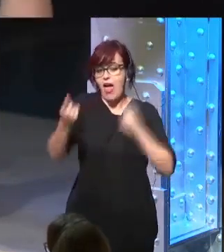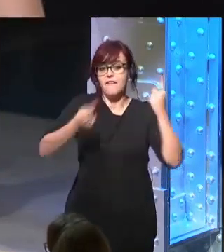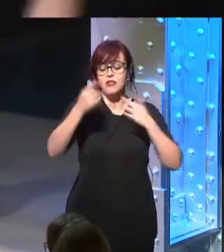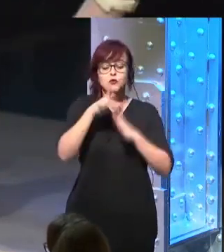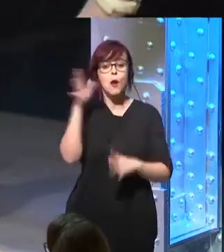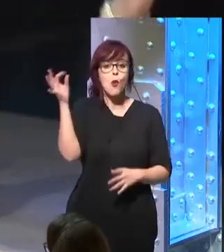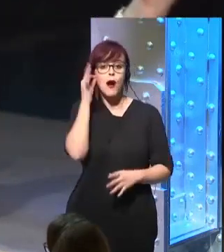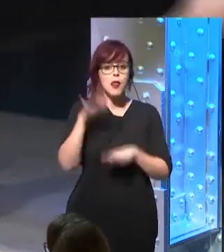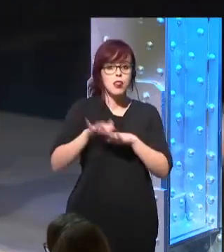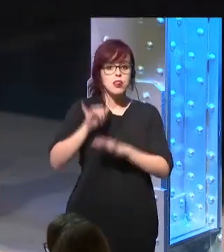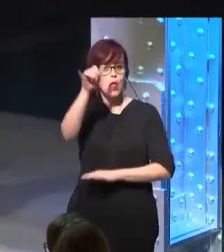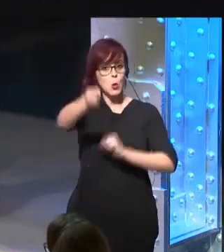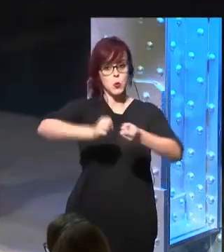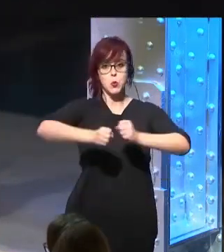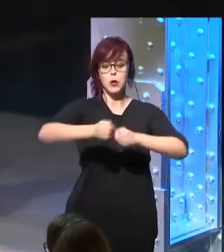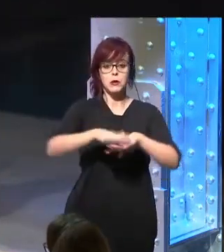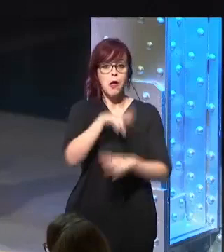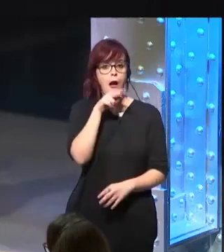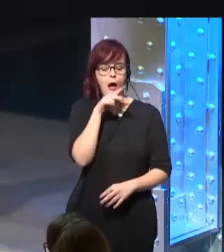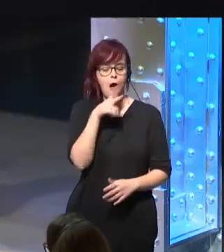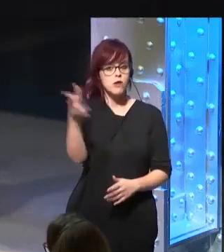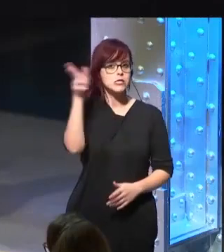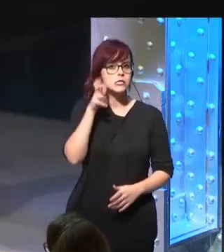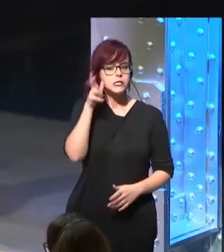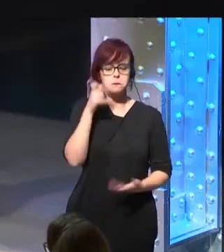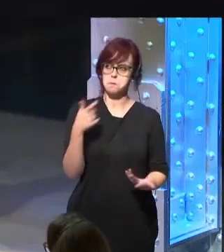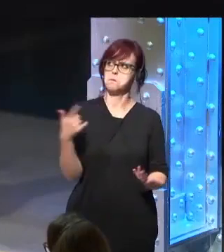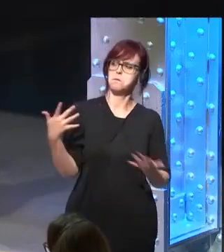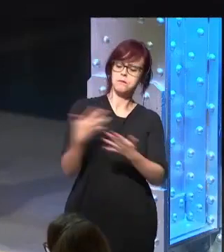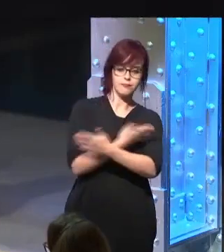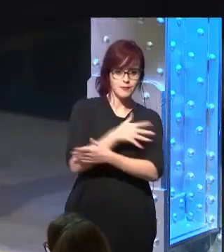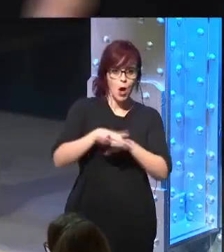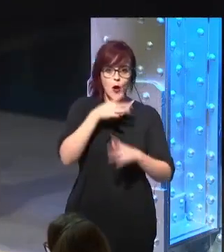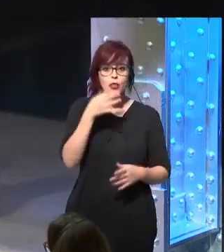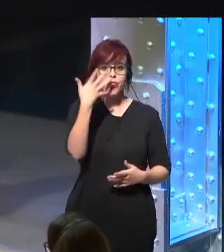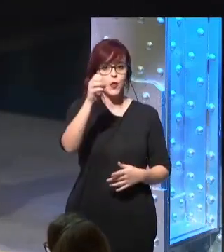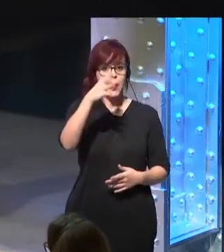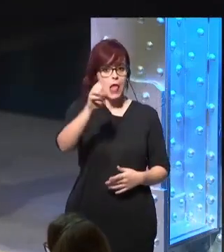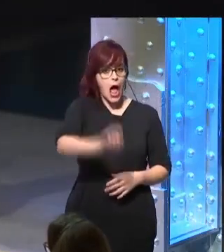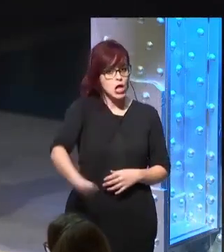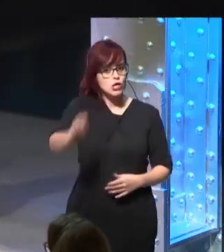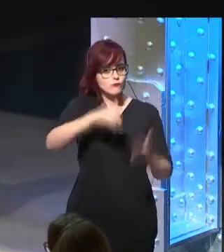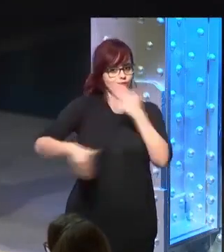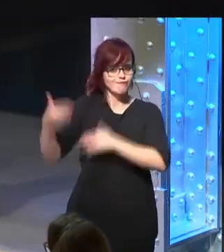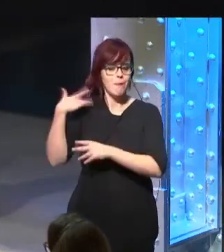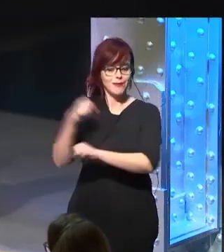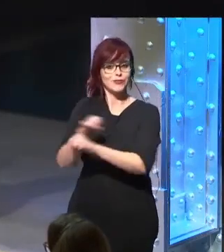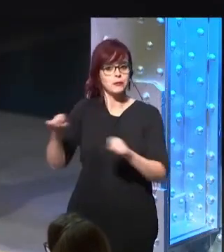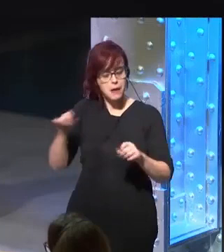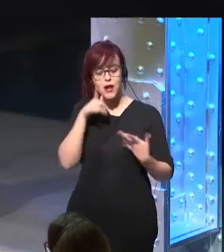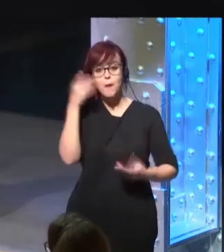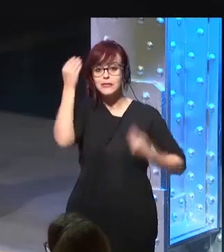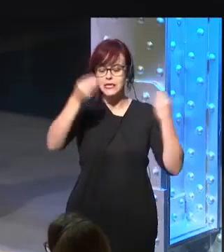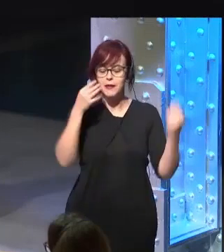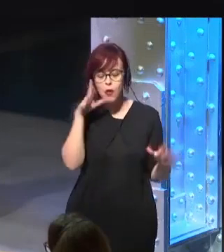una mujer que vuela un avión y está hablándote, y esto habría sido imposible hace 50 años. Eso fue el pensamiento, pero lo